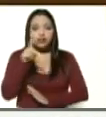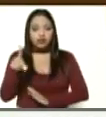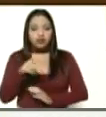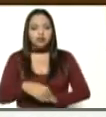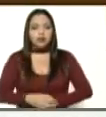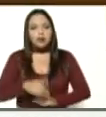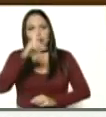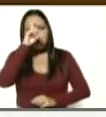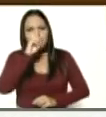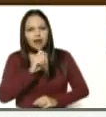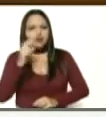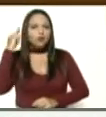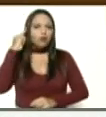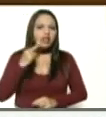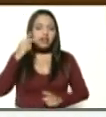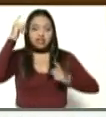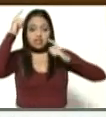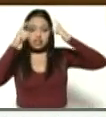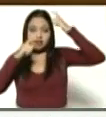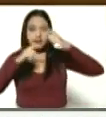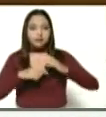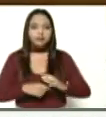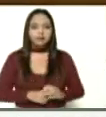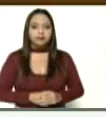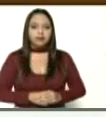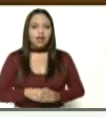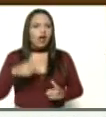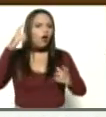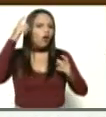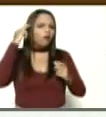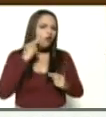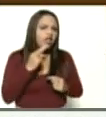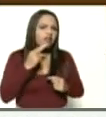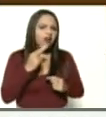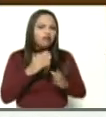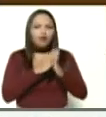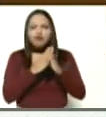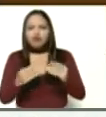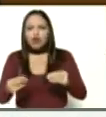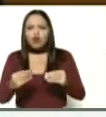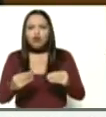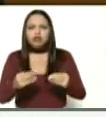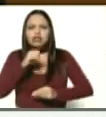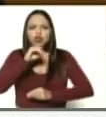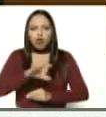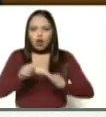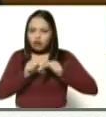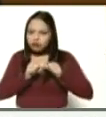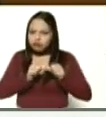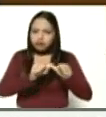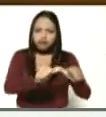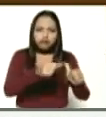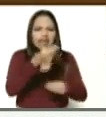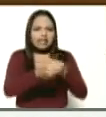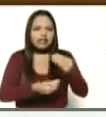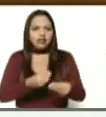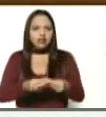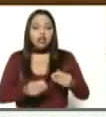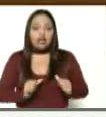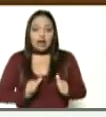año Bolívar Chávez. Bolívar por toda la gesta que